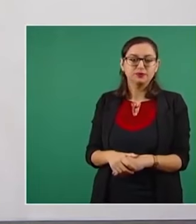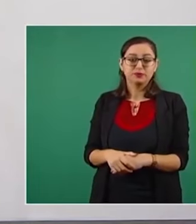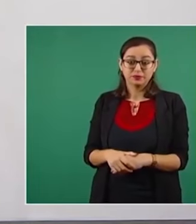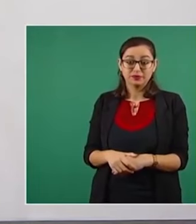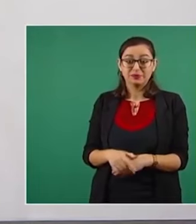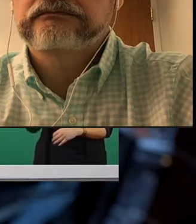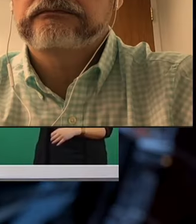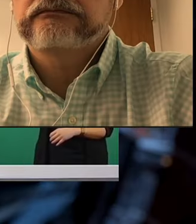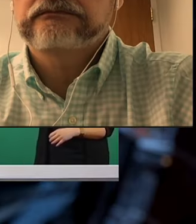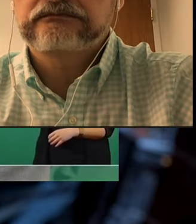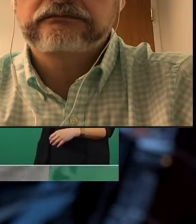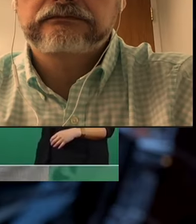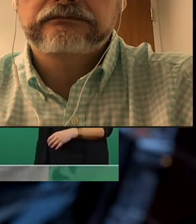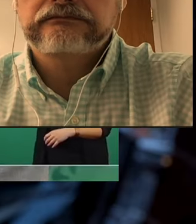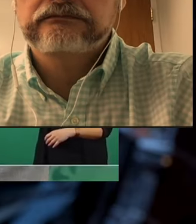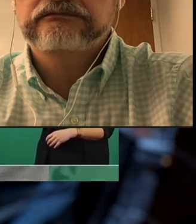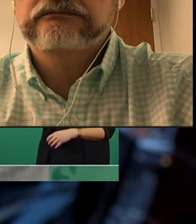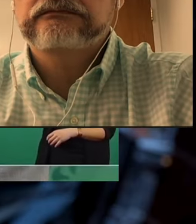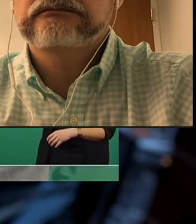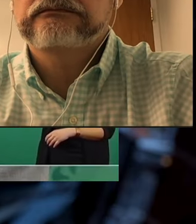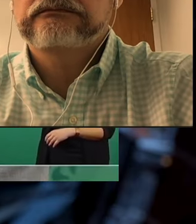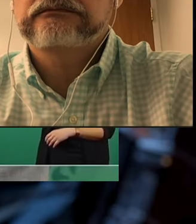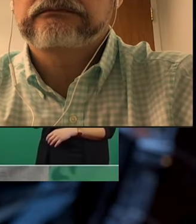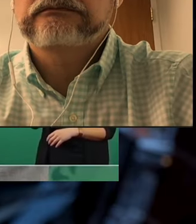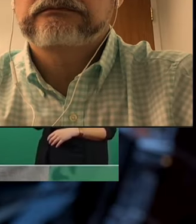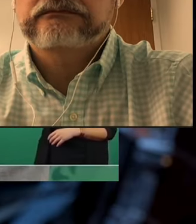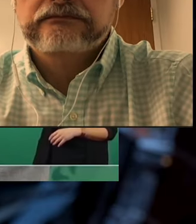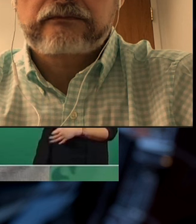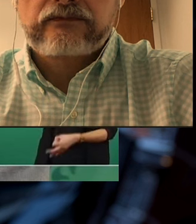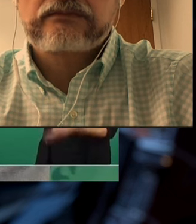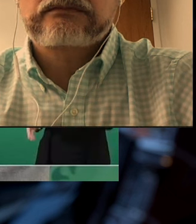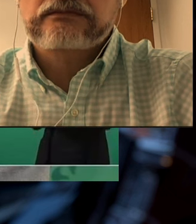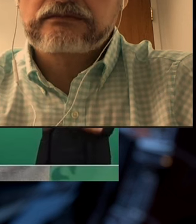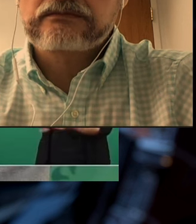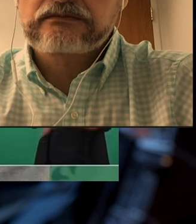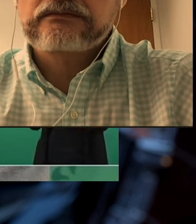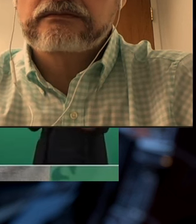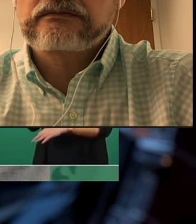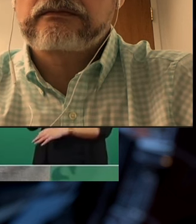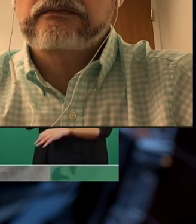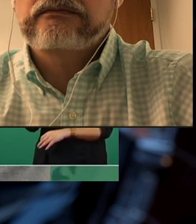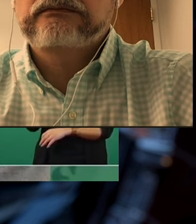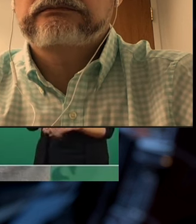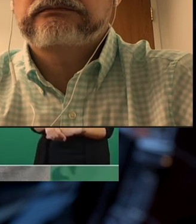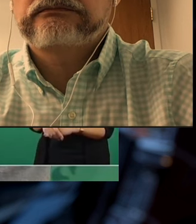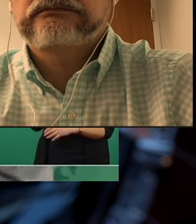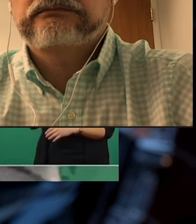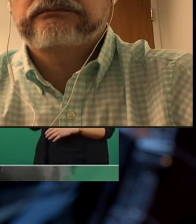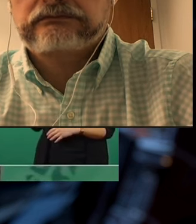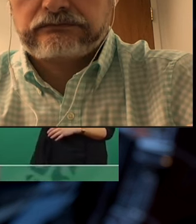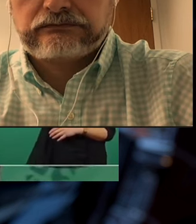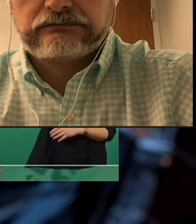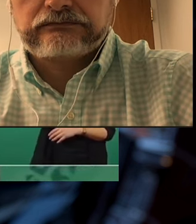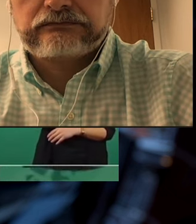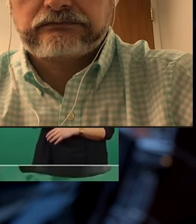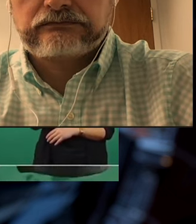fiesta. ¿Qué está pasando en Tabasco? ¿Qué está pasando en México en general? Porque en Tabasco decían que era una ciudad tranquila y de golpe y porrazo está